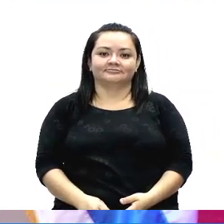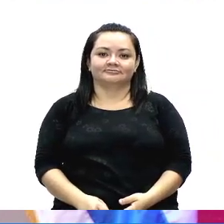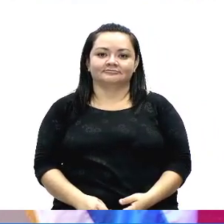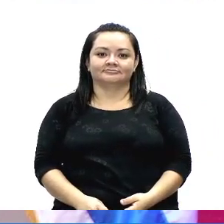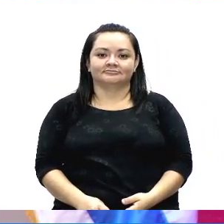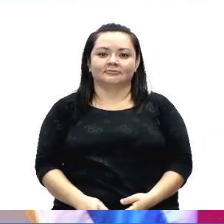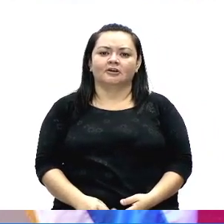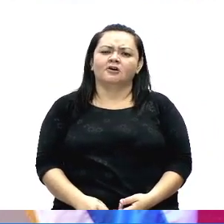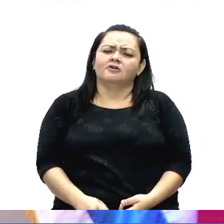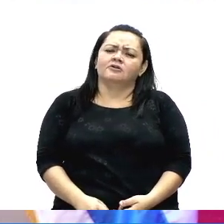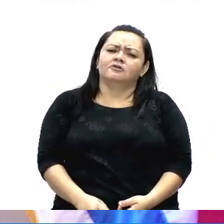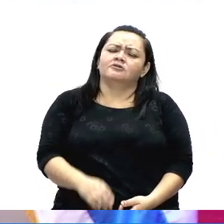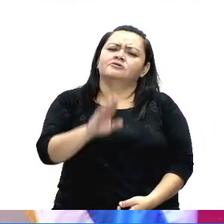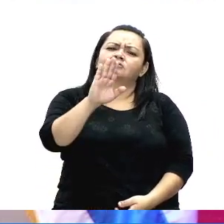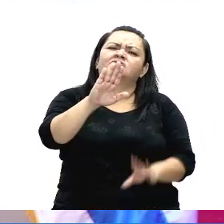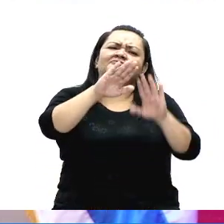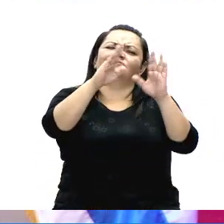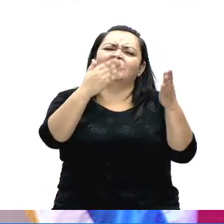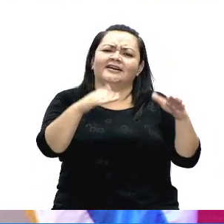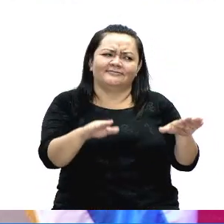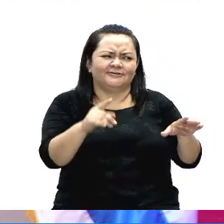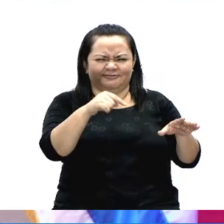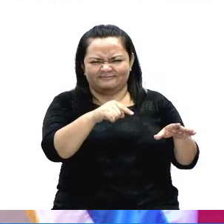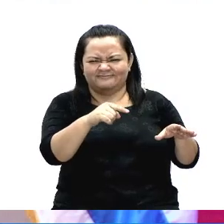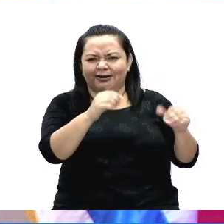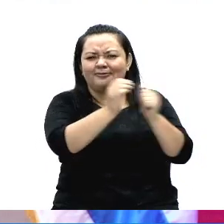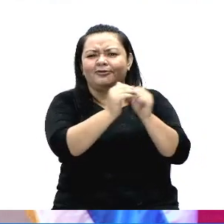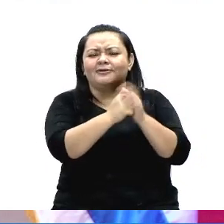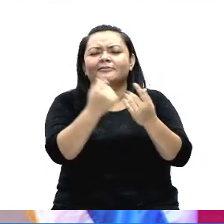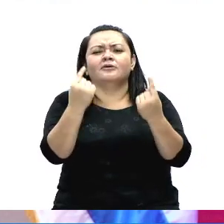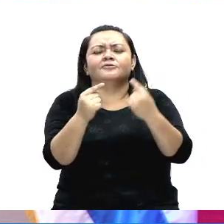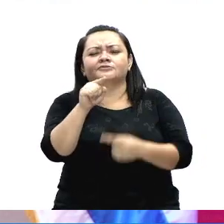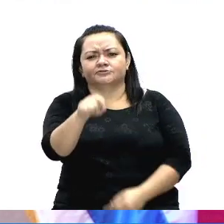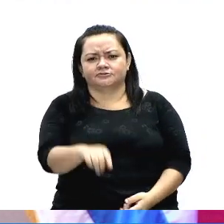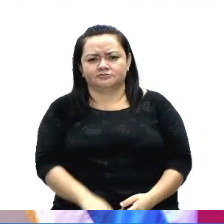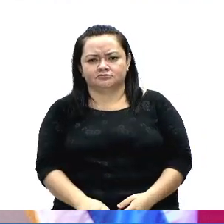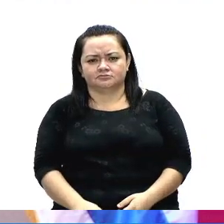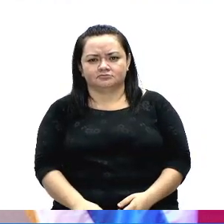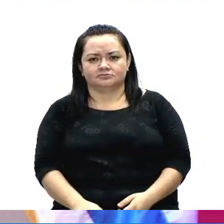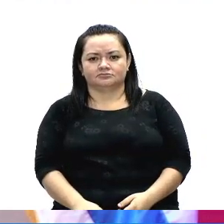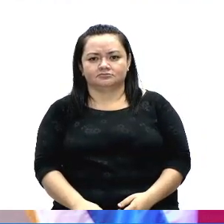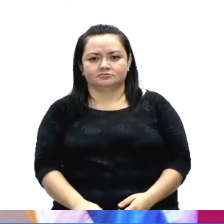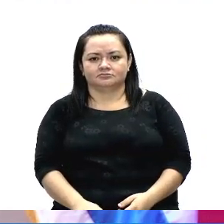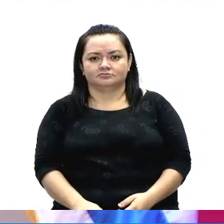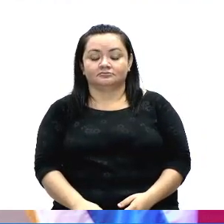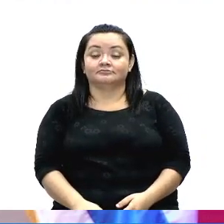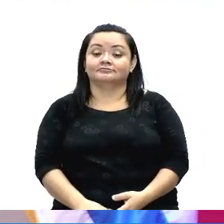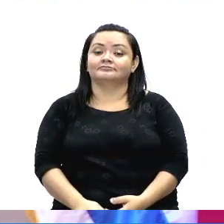cuál fue tu éxito mi hermano de donde dios te saco